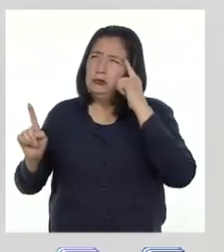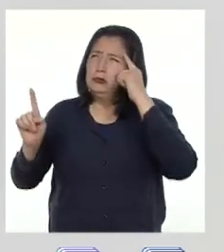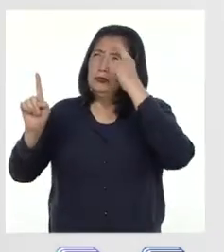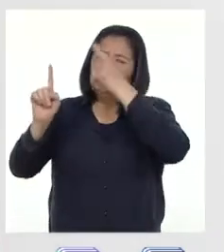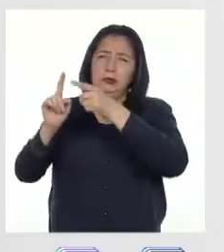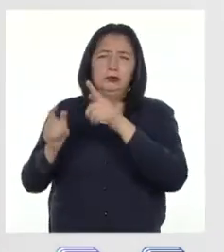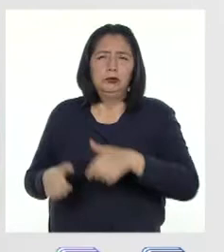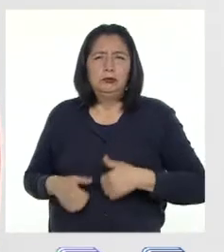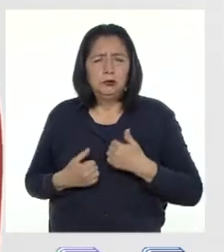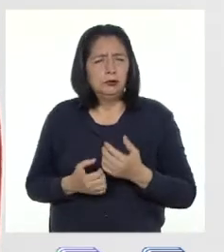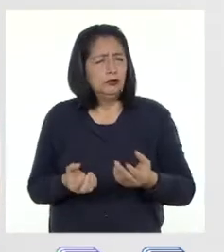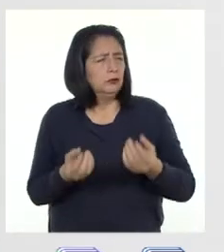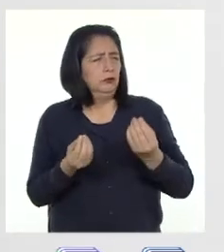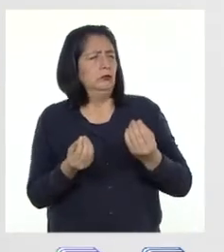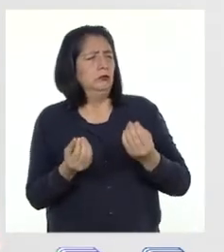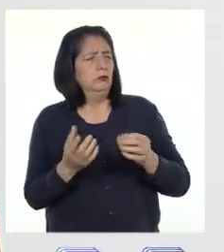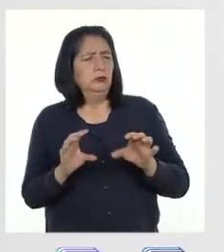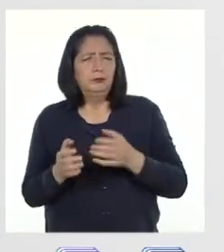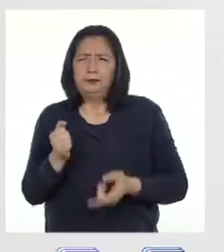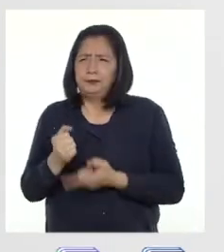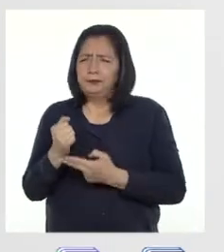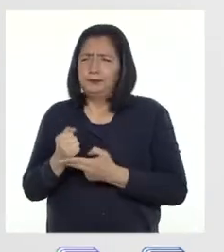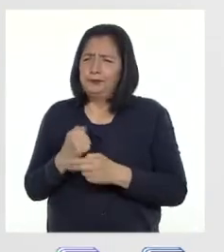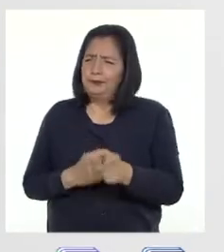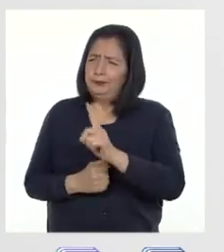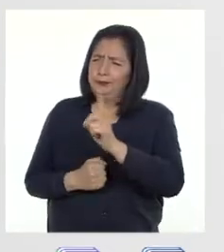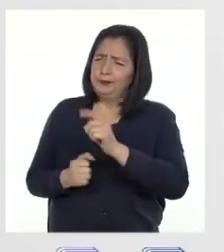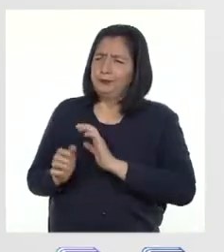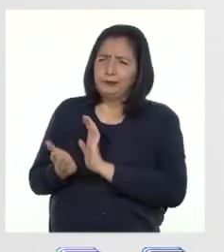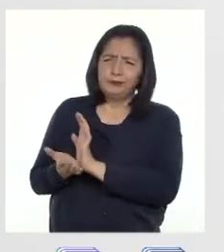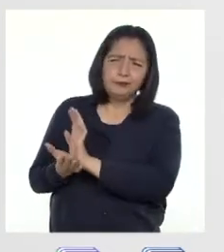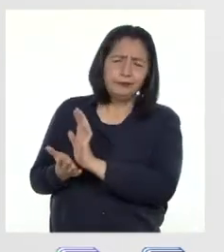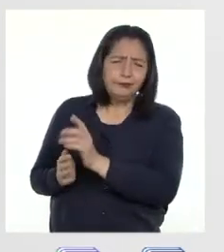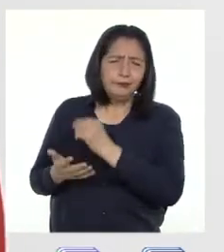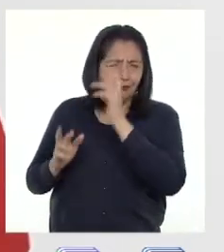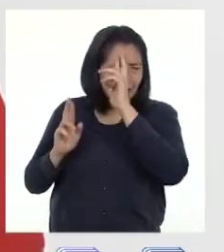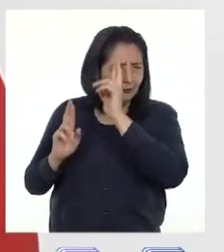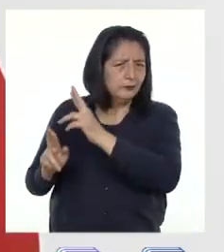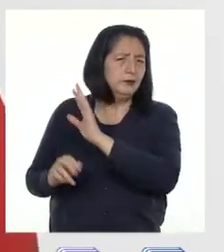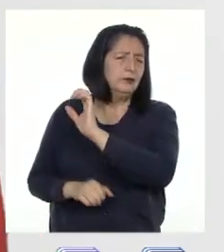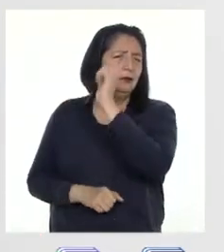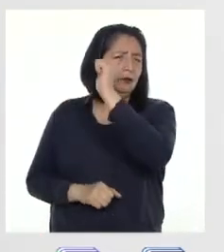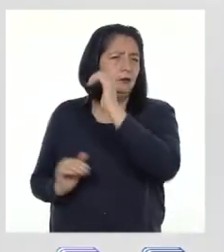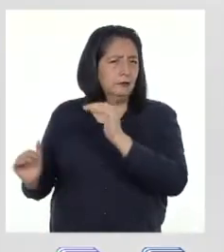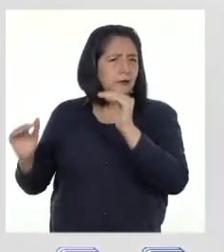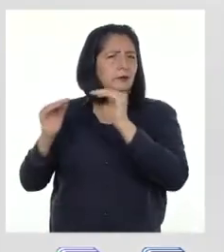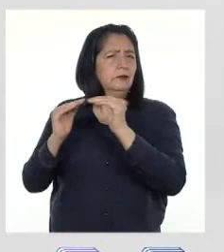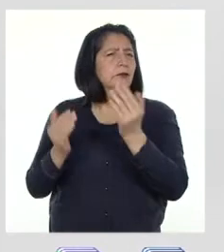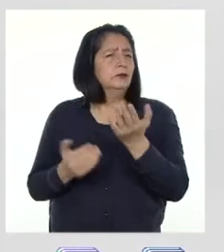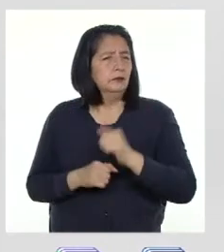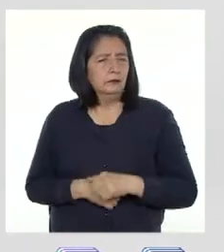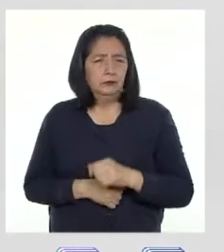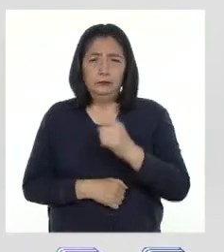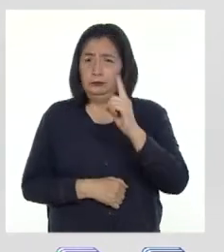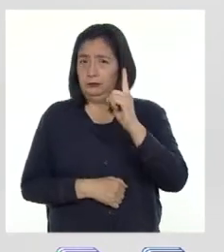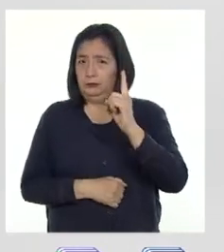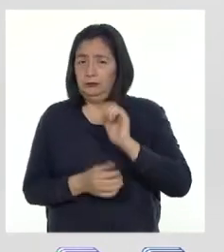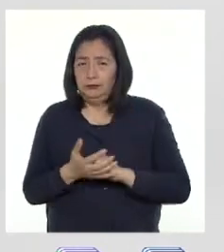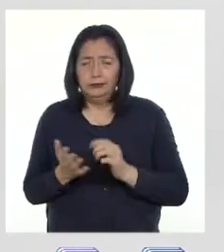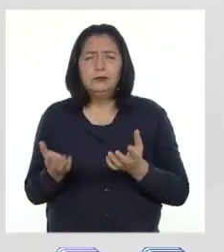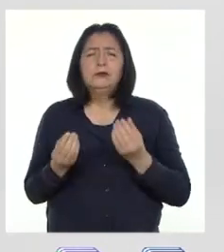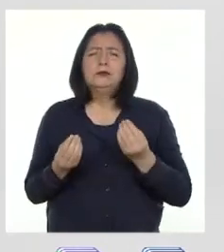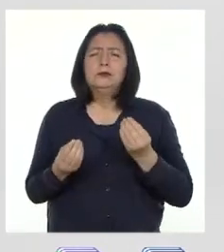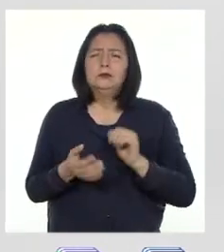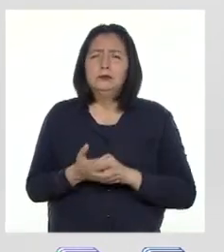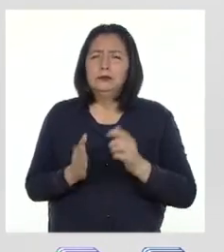de vida. ¿Y cómo se puede asegurar que se evite la discriminación y que se respete el derecho a la igualdad? Una de las formas es